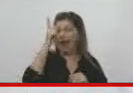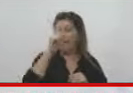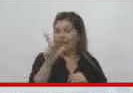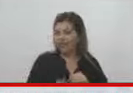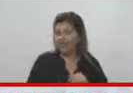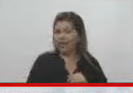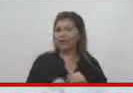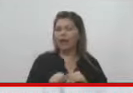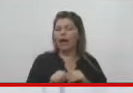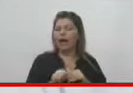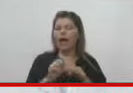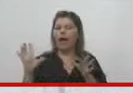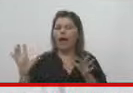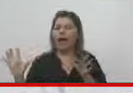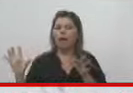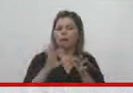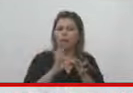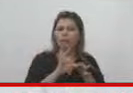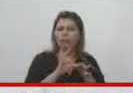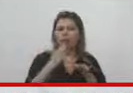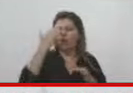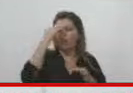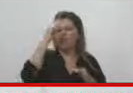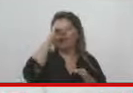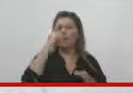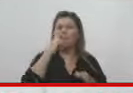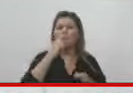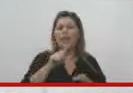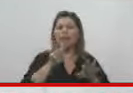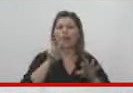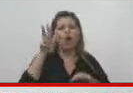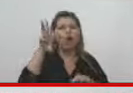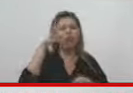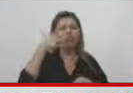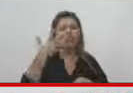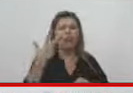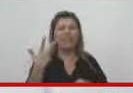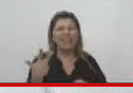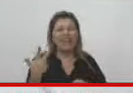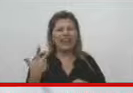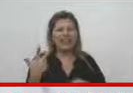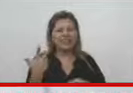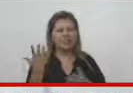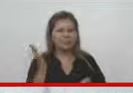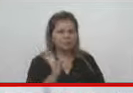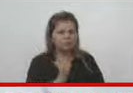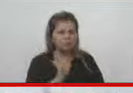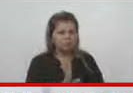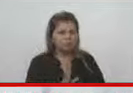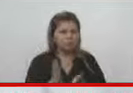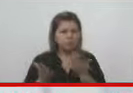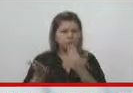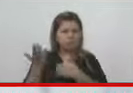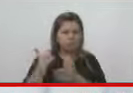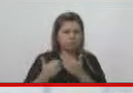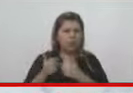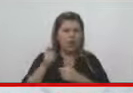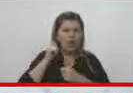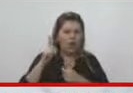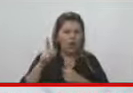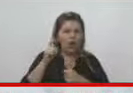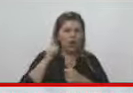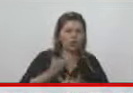por la Constitución Nacional de 1853, derogando todo todas las conquistas sociales,